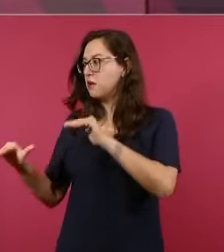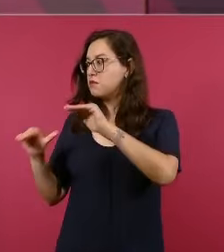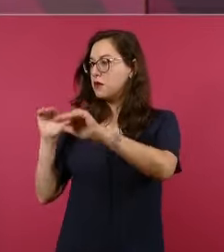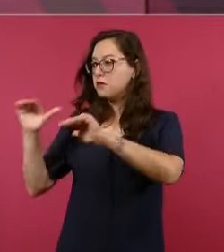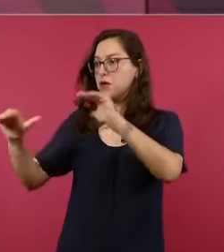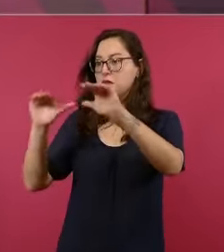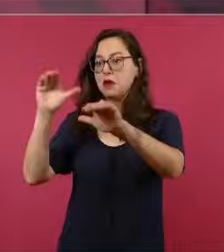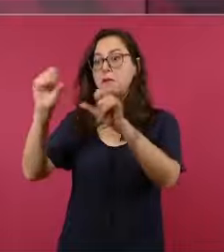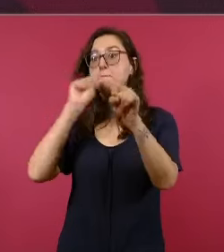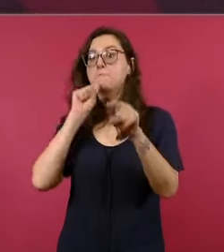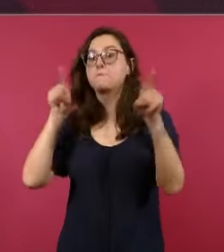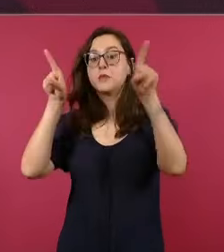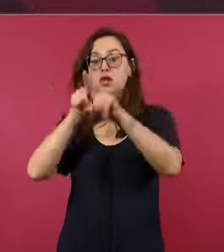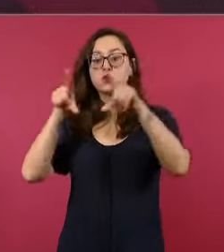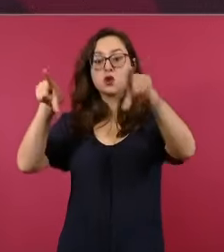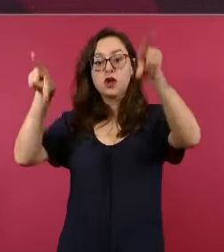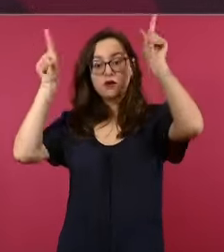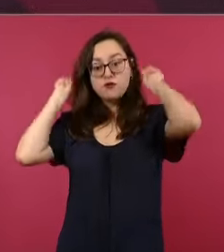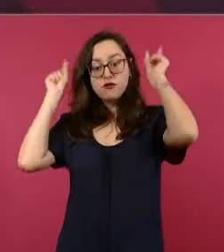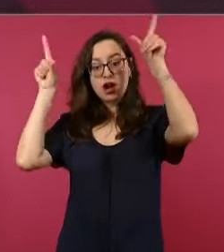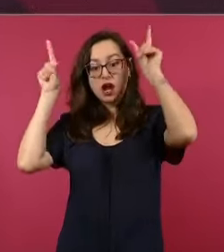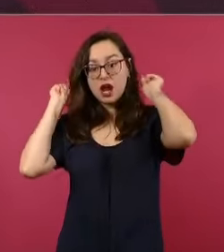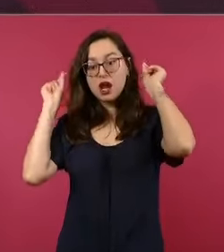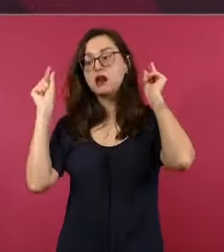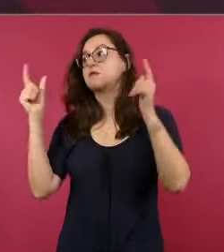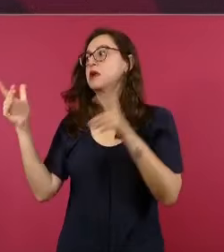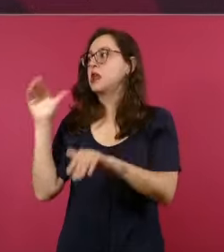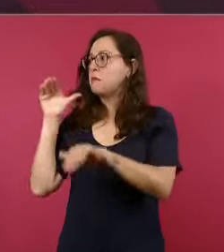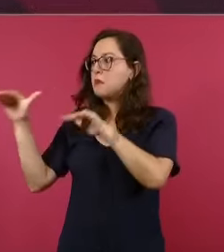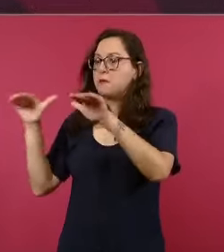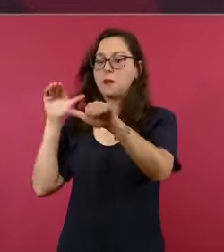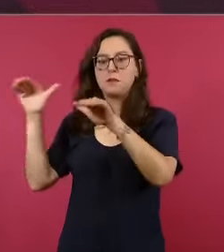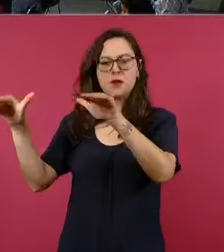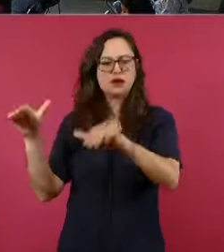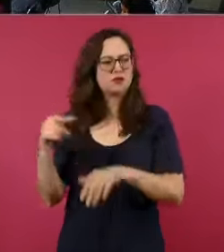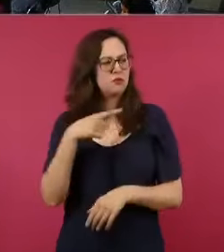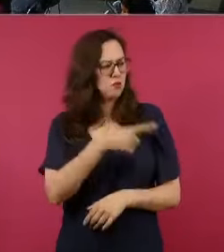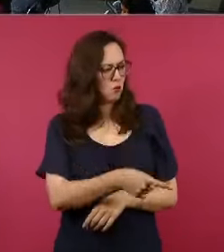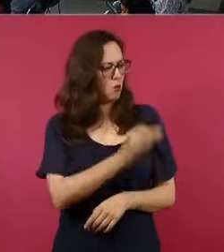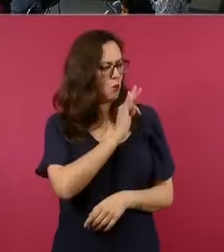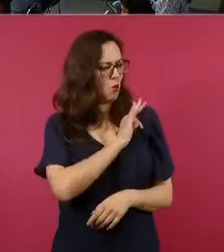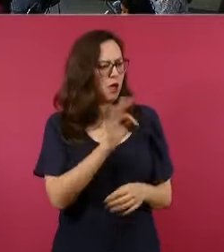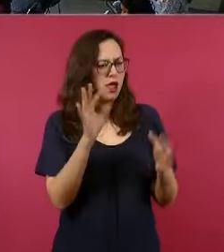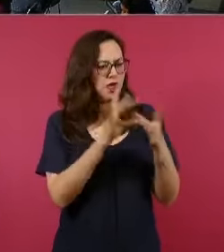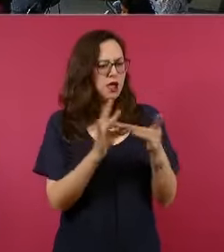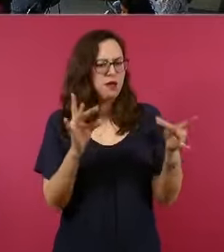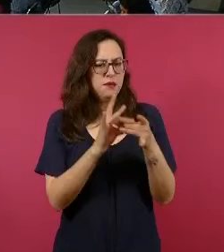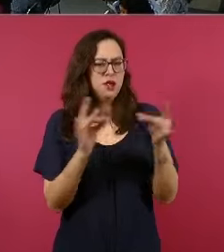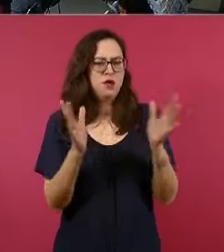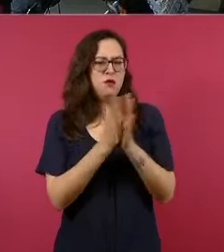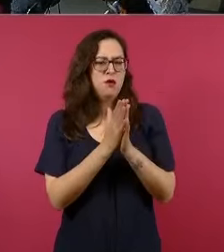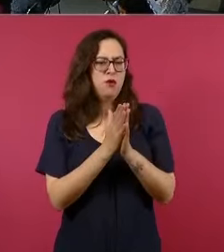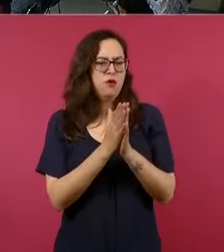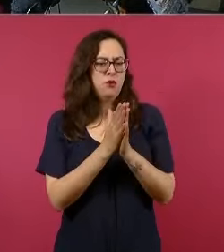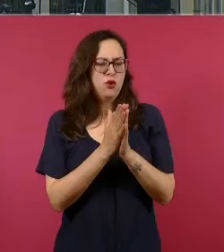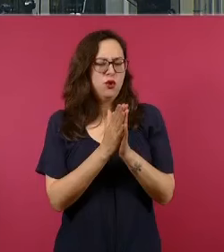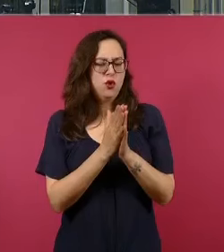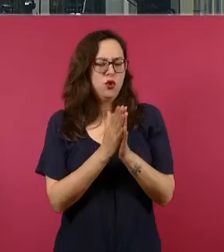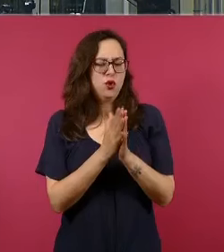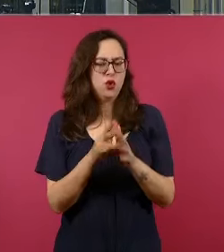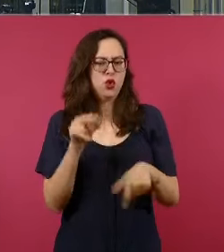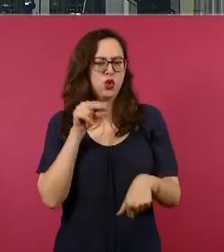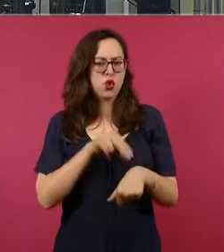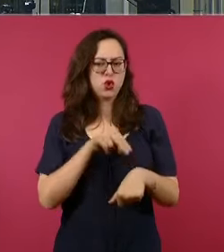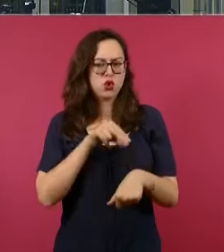enfermeras ya les puedes explicar de favor las convocatorias de médicos